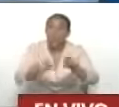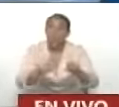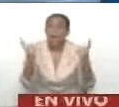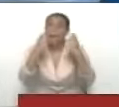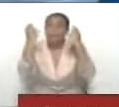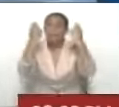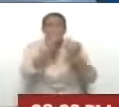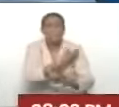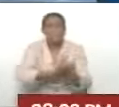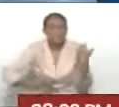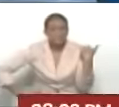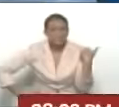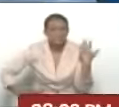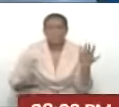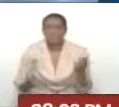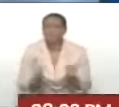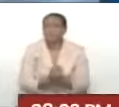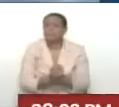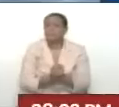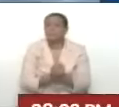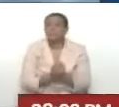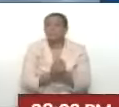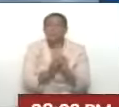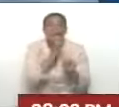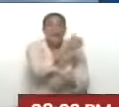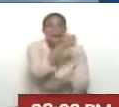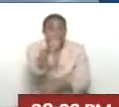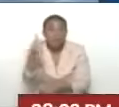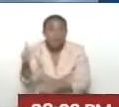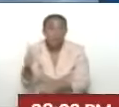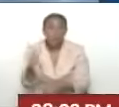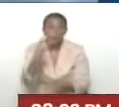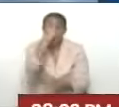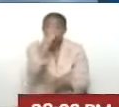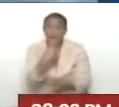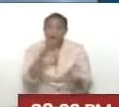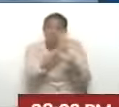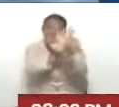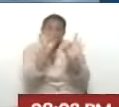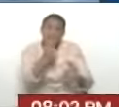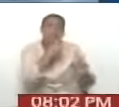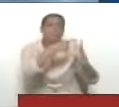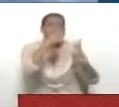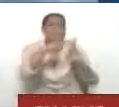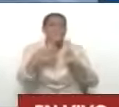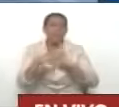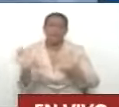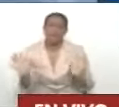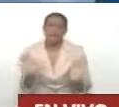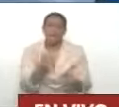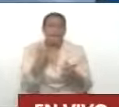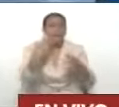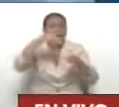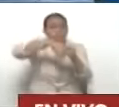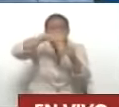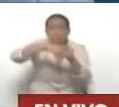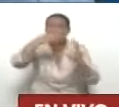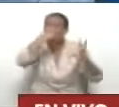campañas presidenciales. Cada campaña tiene su característica, Mario. Cada campaña